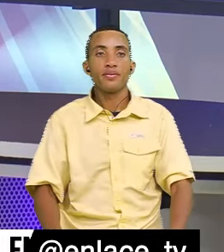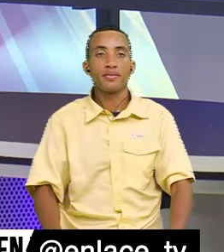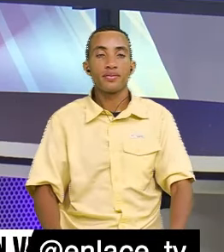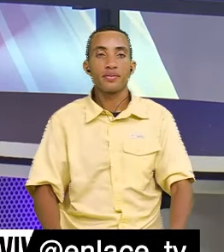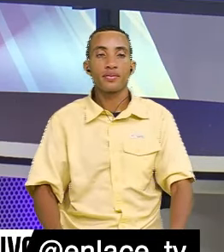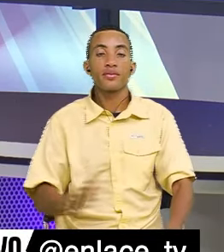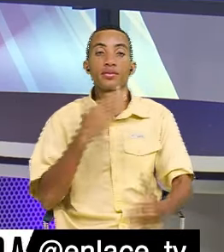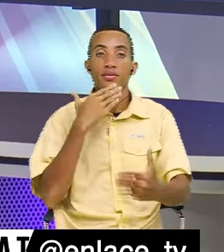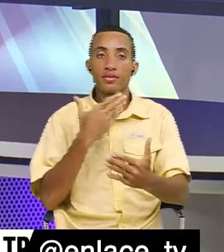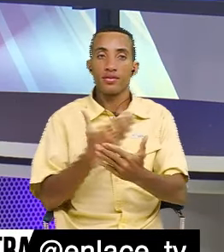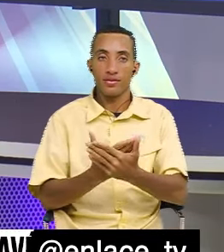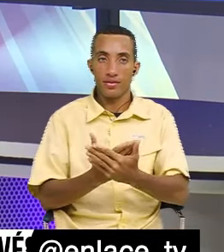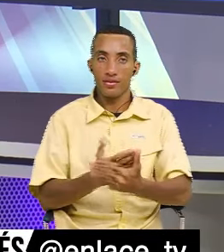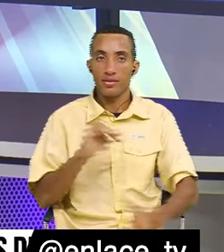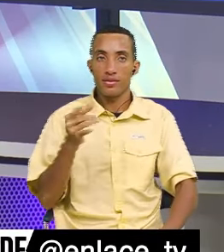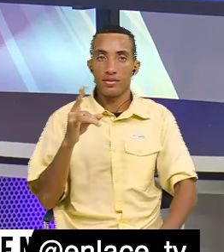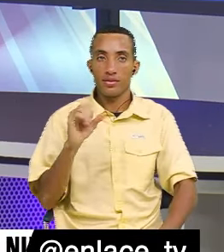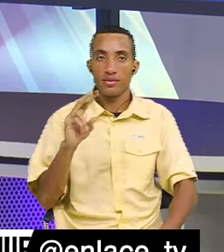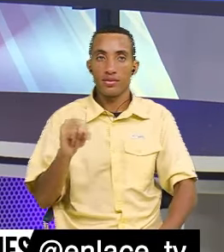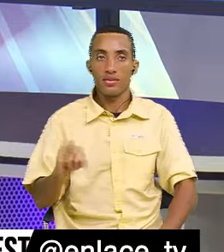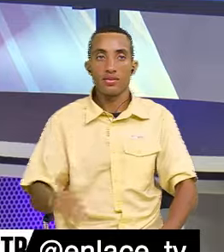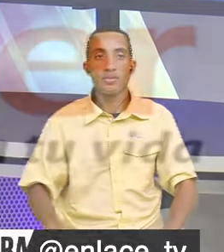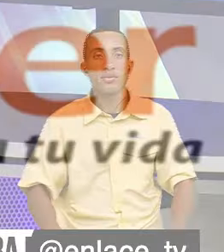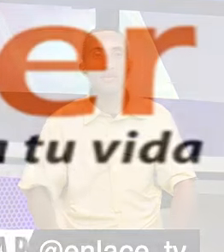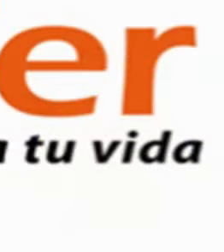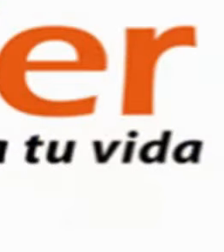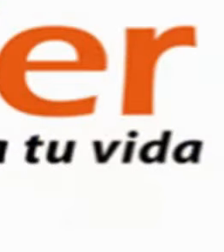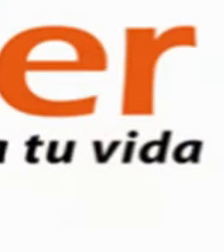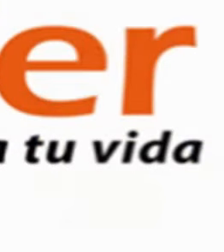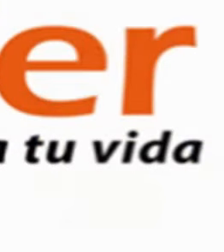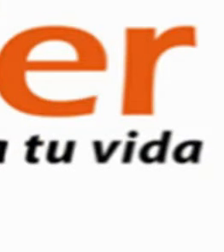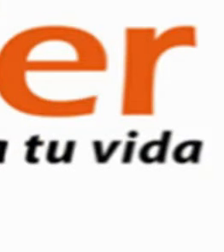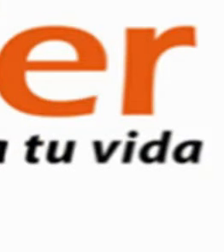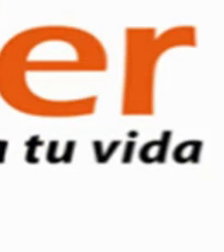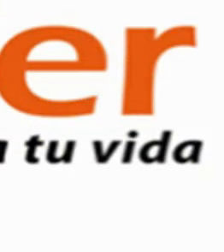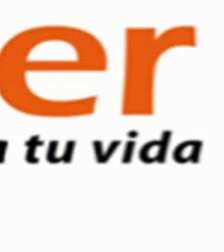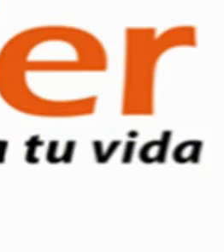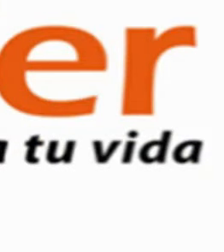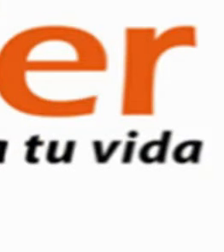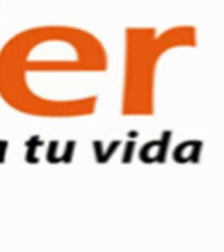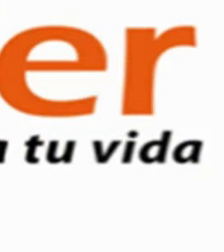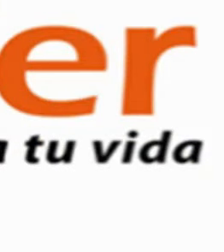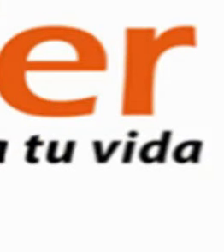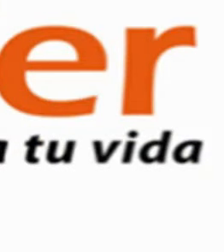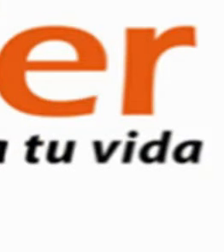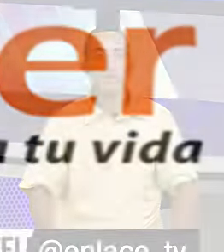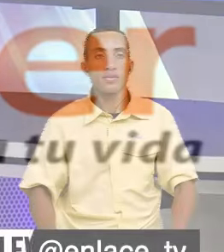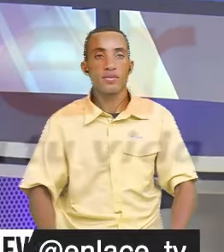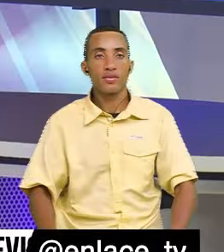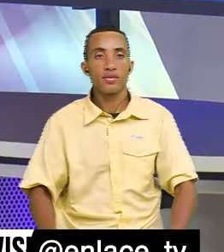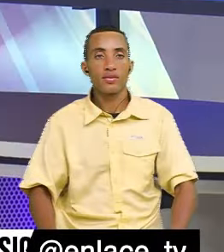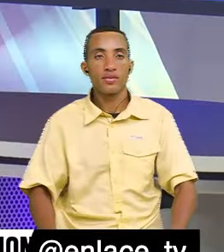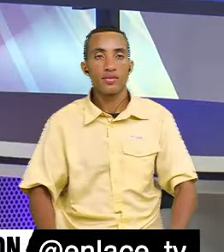Gracias, Juanes. Aquí Enlace Noticias. Antes de despedirnos, recuerde, materiales eléctricos Electrofer ilumina tu vida.